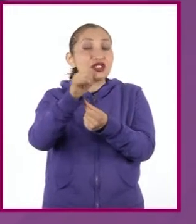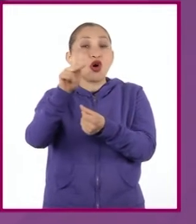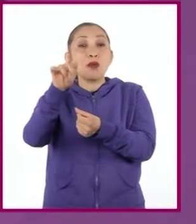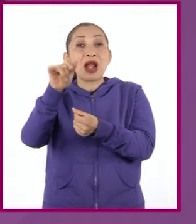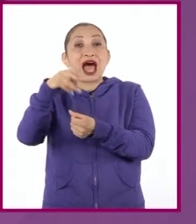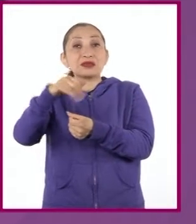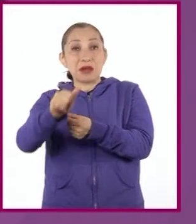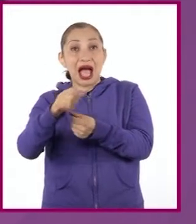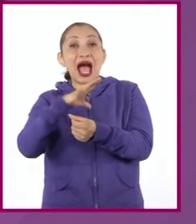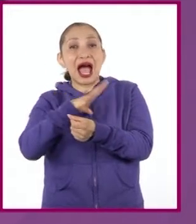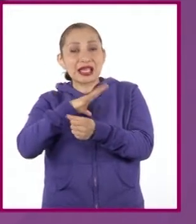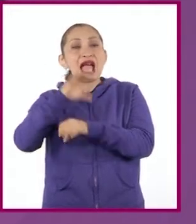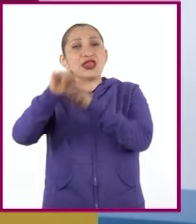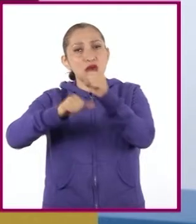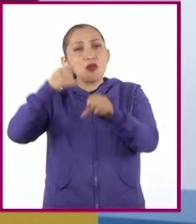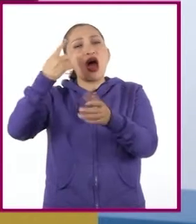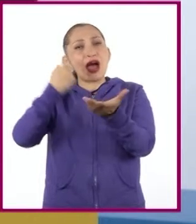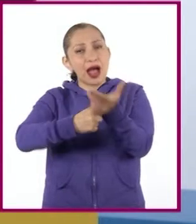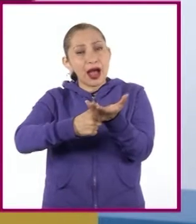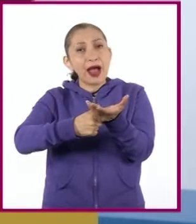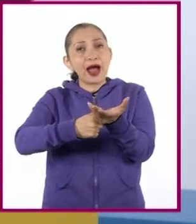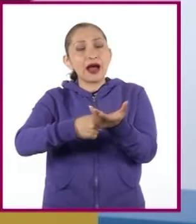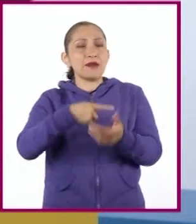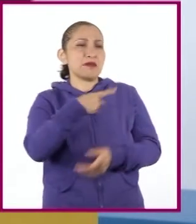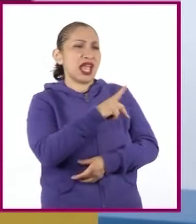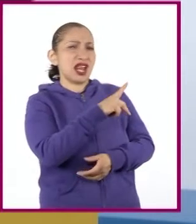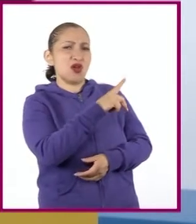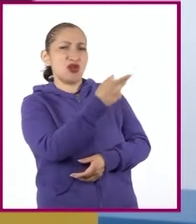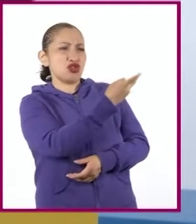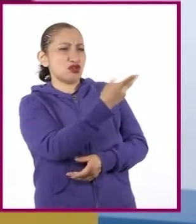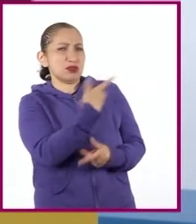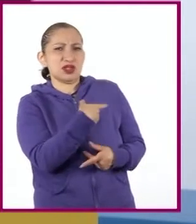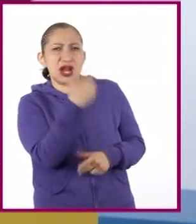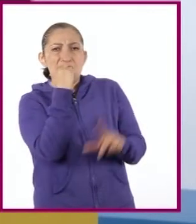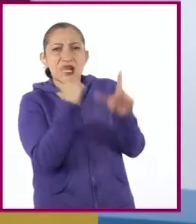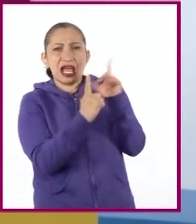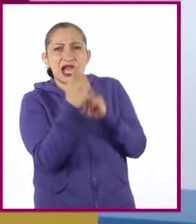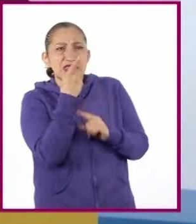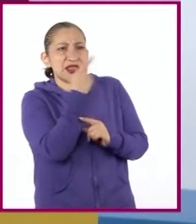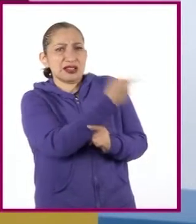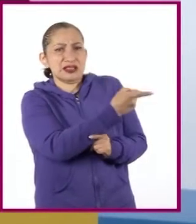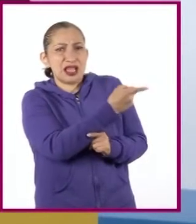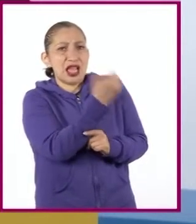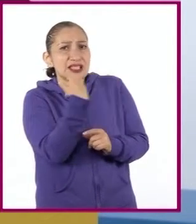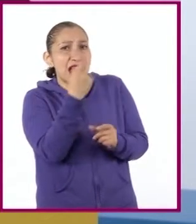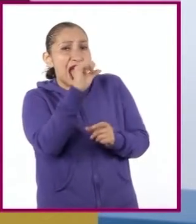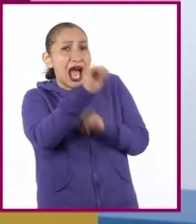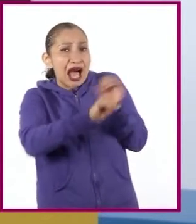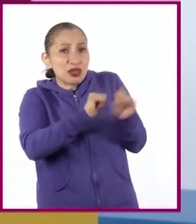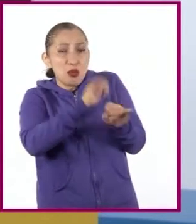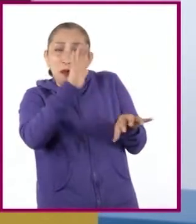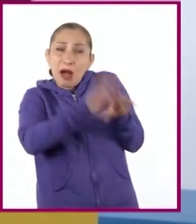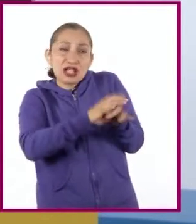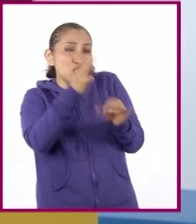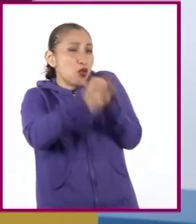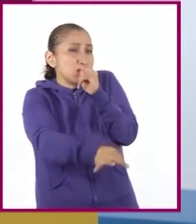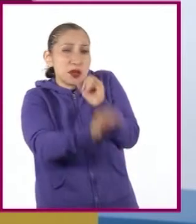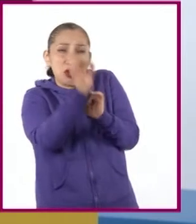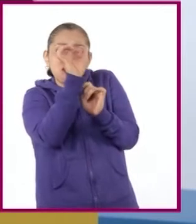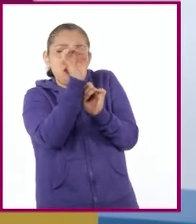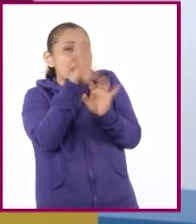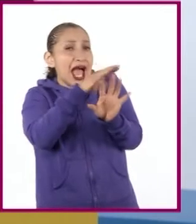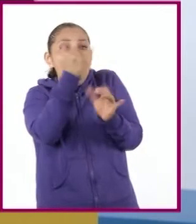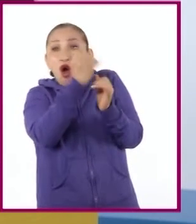compone de átomos. Pero Leucipo y Demócrito decían que el átomo era la parte más pequeña de un objeto, que ya no